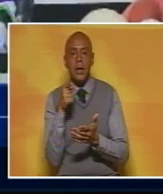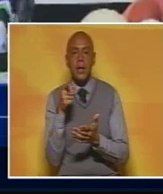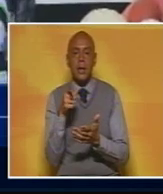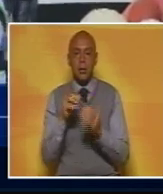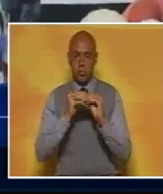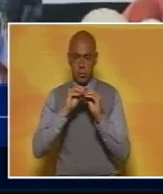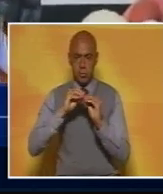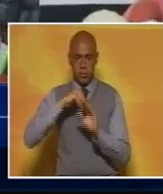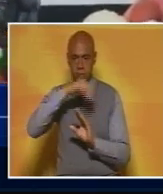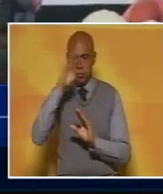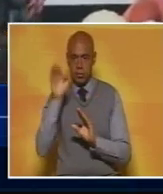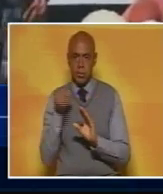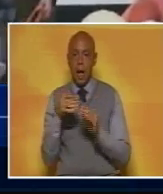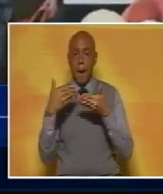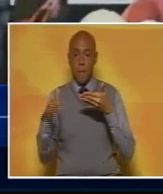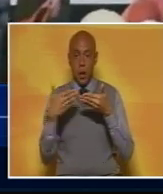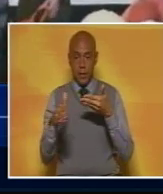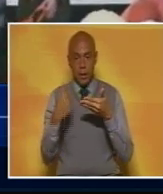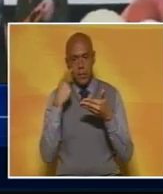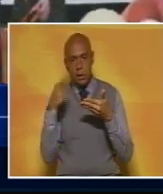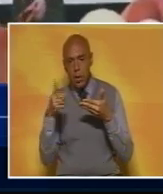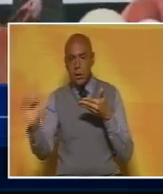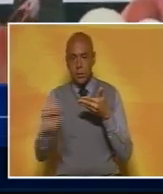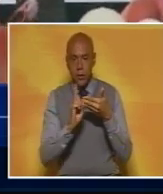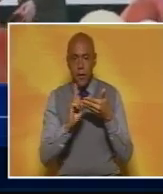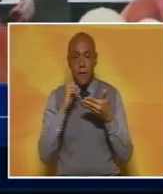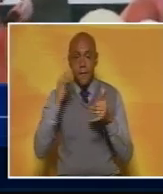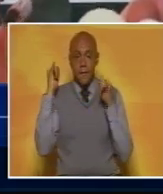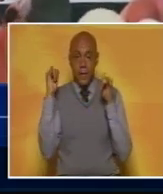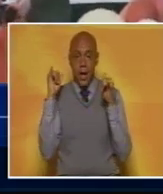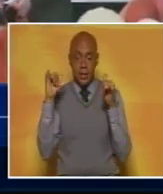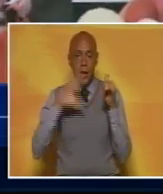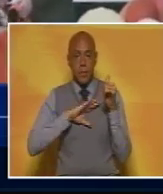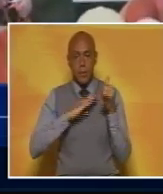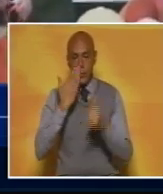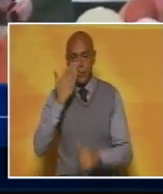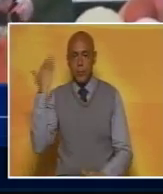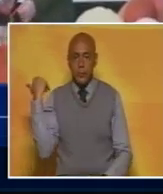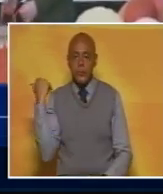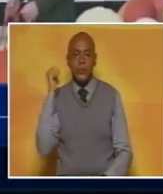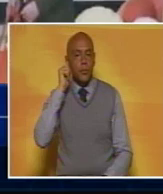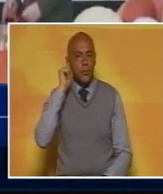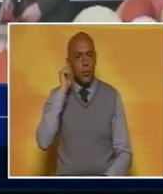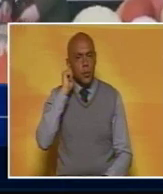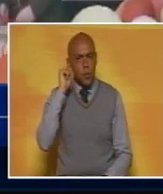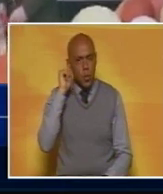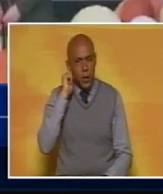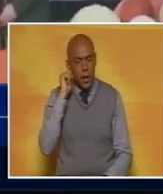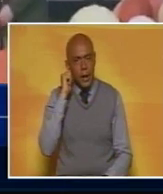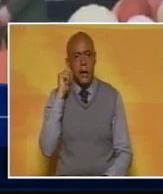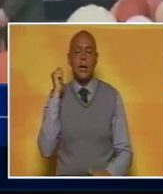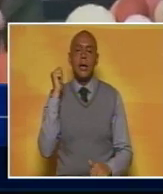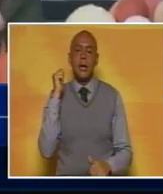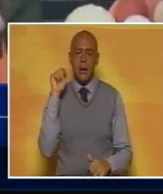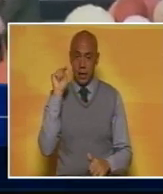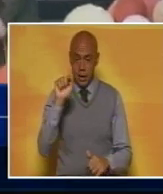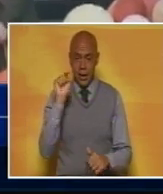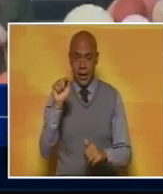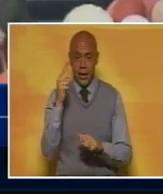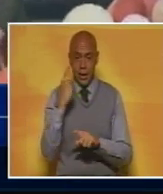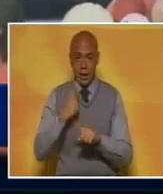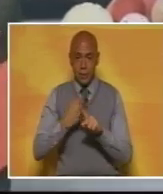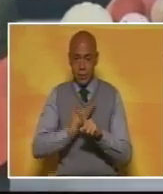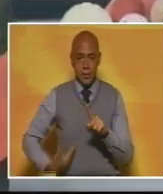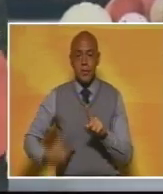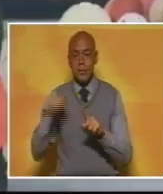decorado para servir de escenario a esta fiesta tras la iniciativa de la ex primera dama Mamie Eisenhower, quien decidió adornar